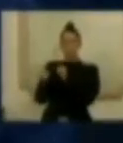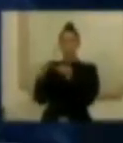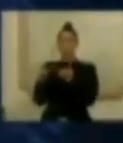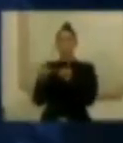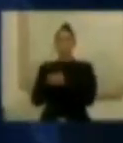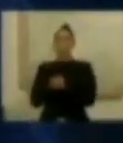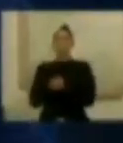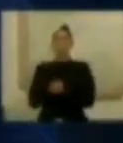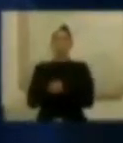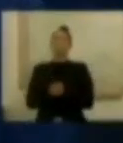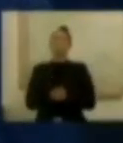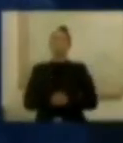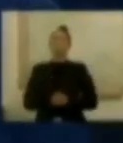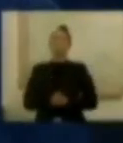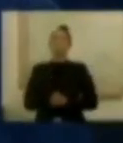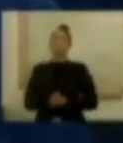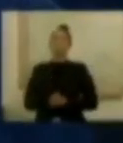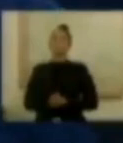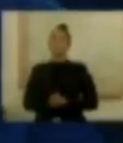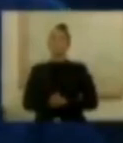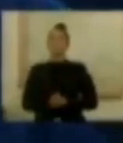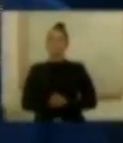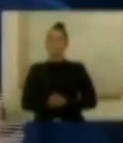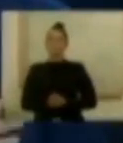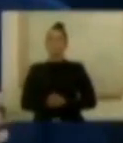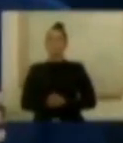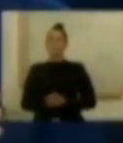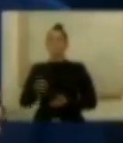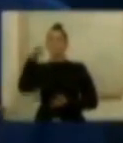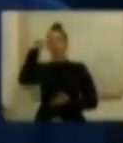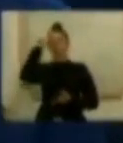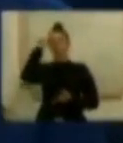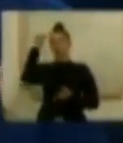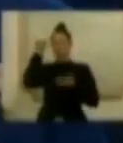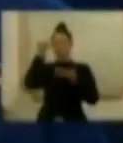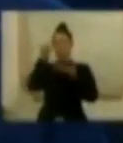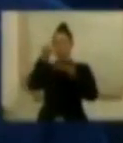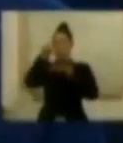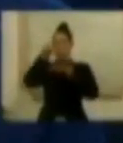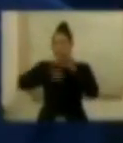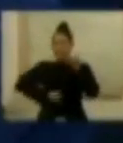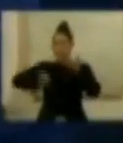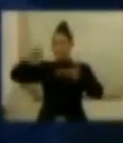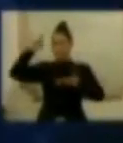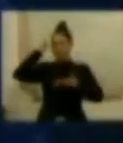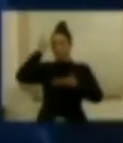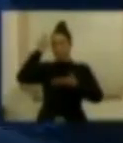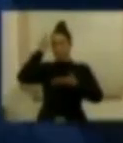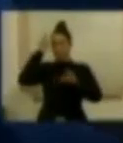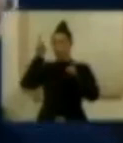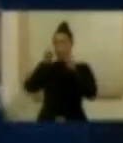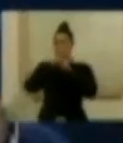gente aglomerada sin mascarilla. Es decir, no hacemos nada con el toque de queda si en el